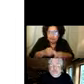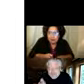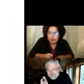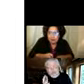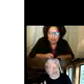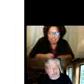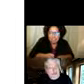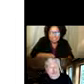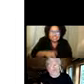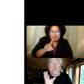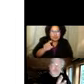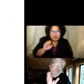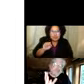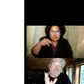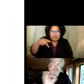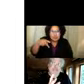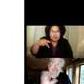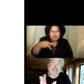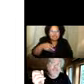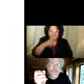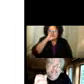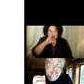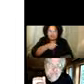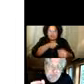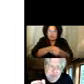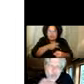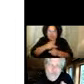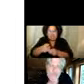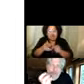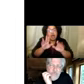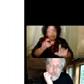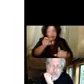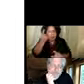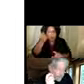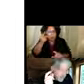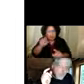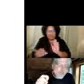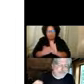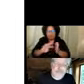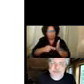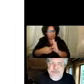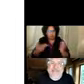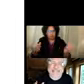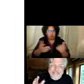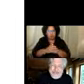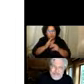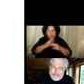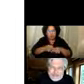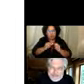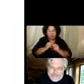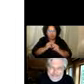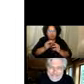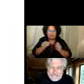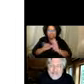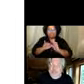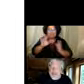Y tal vez algunos de ustedes ni tengan ese título, ¿verdad? De profesional de soporte directo. Pero tenemos que identificarlo.